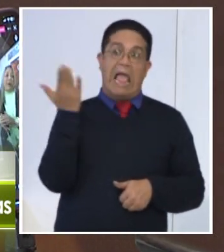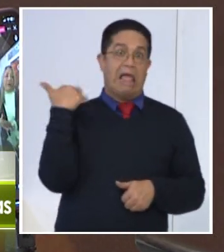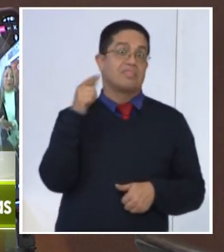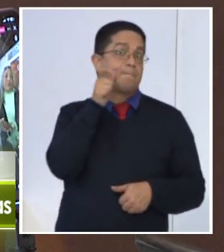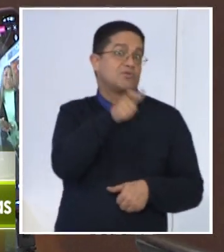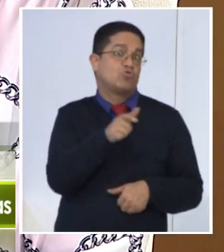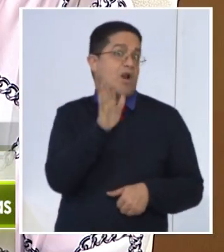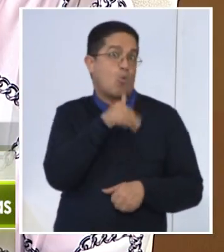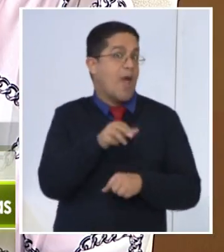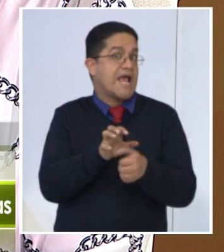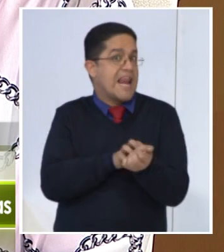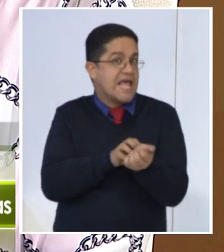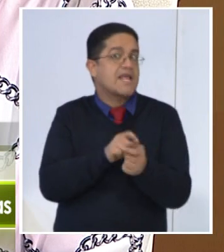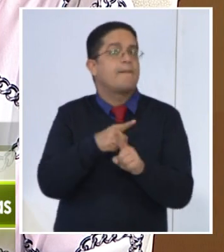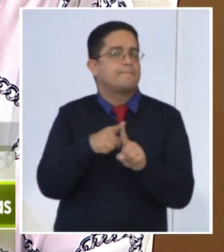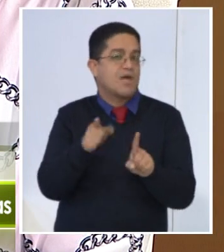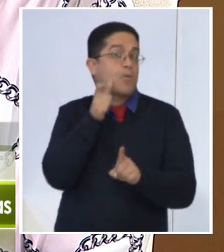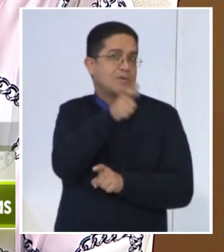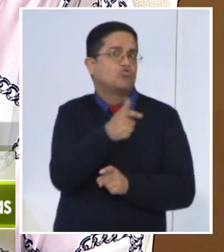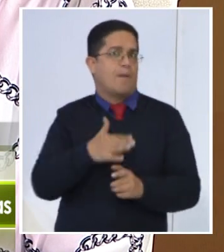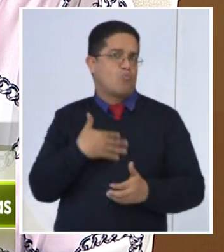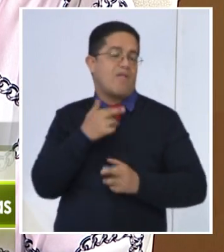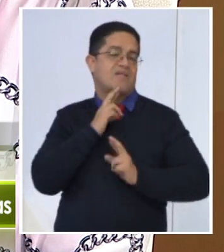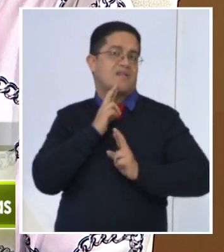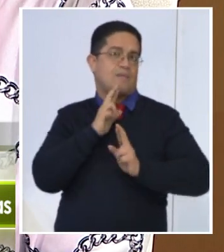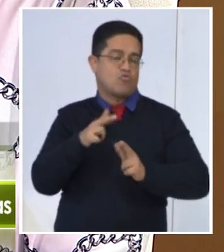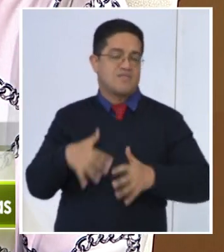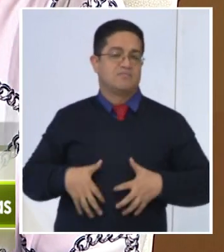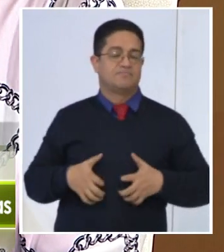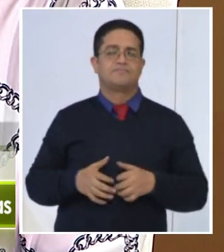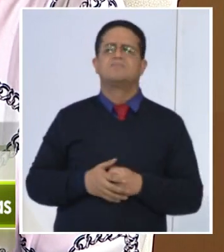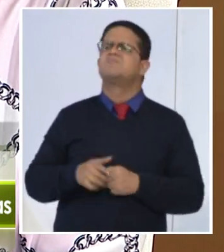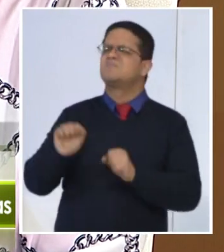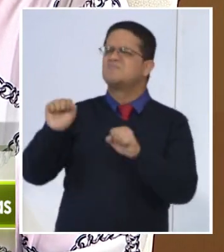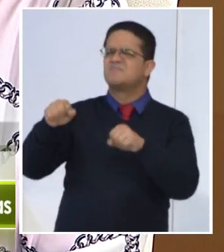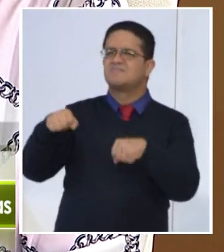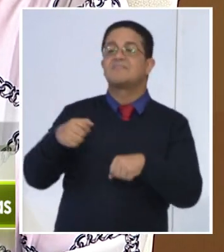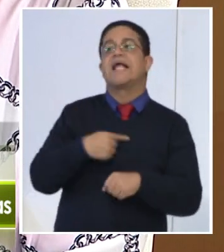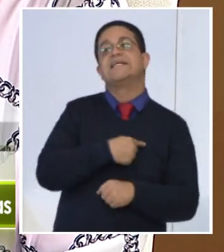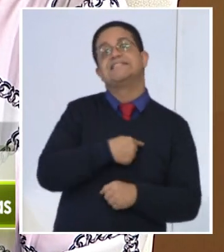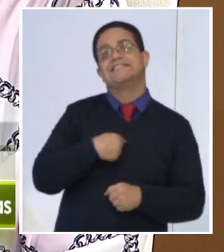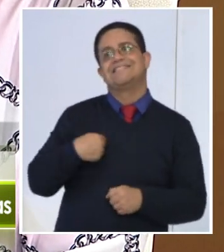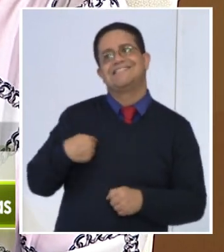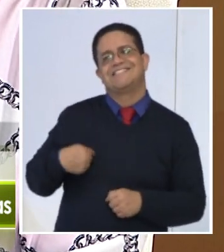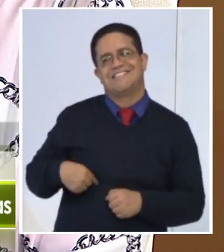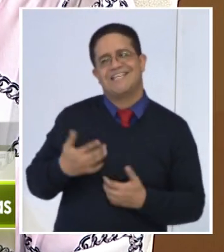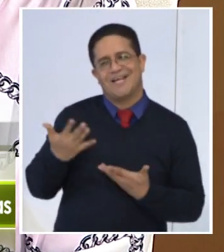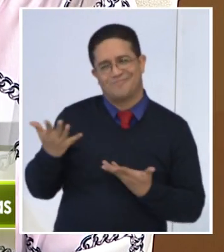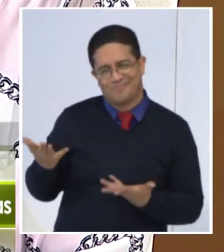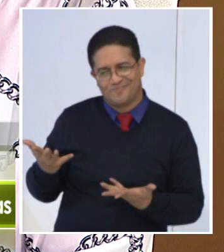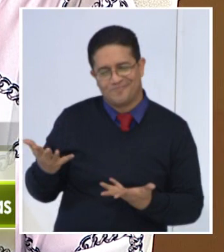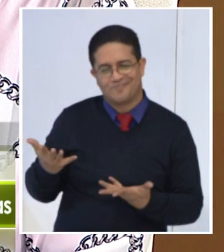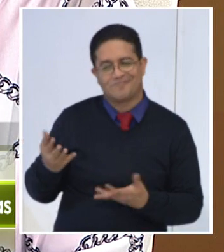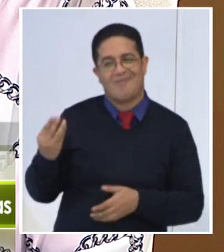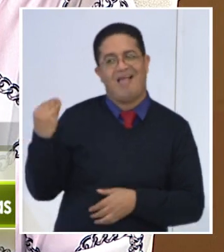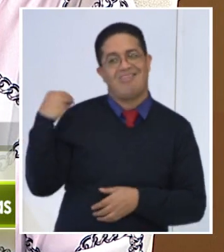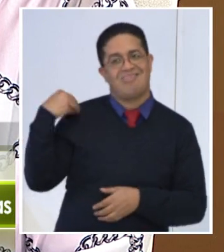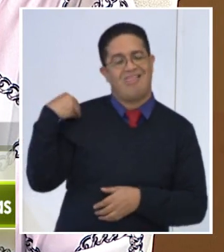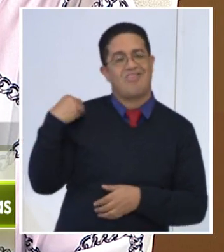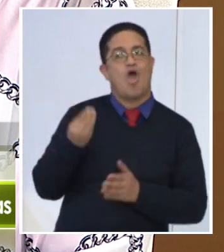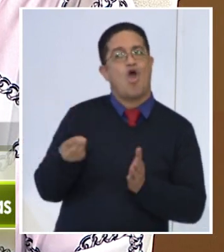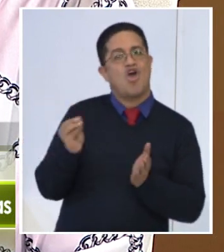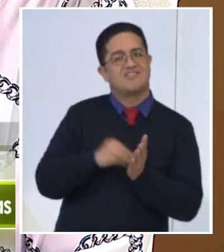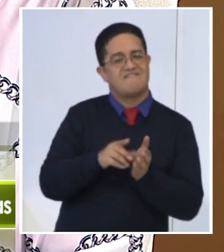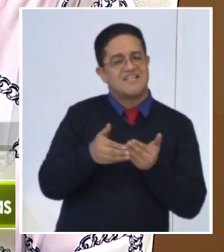son alérgicos. Claro, incluso ya China una vez más, tomando como alerta nuevamente esta